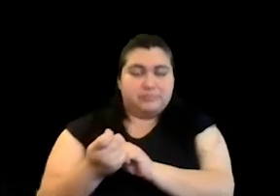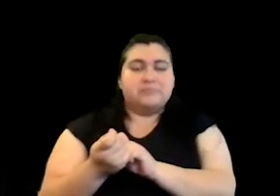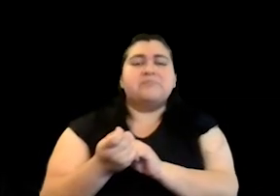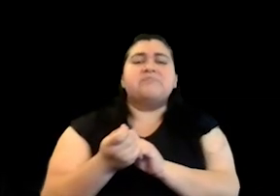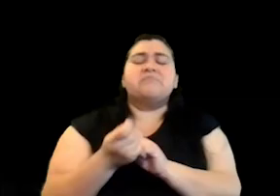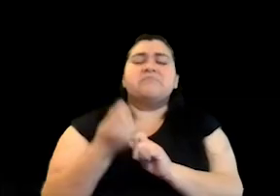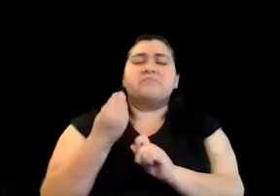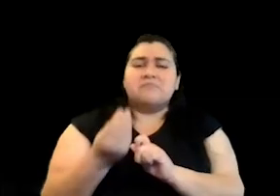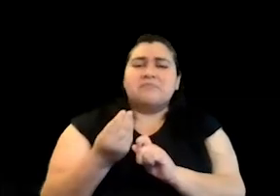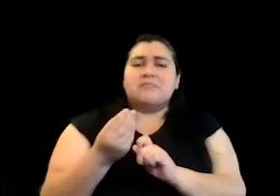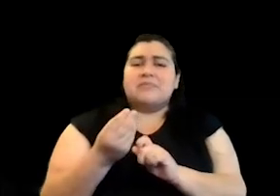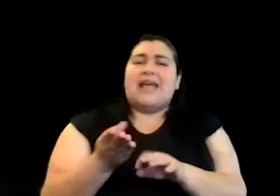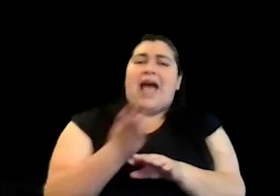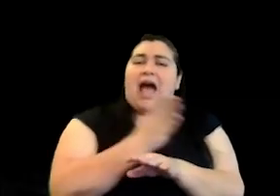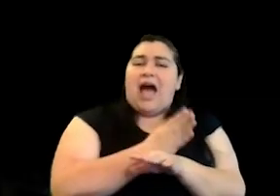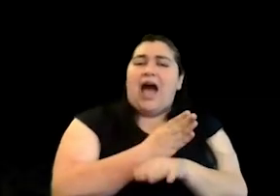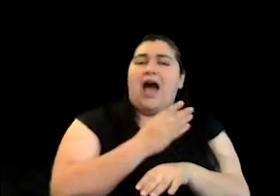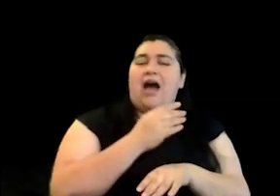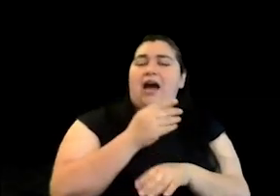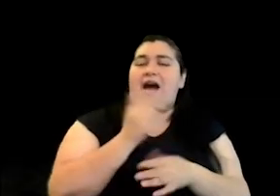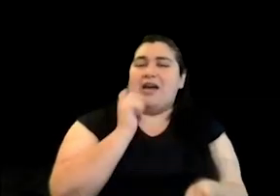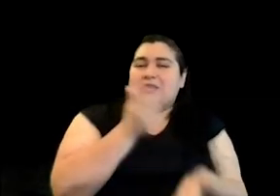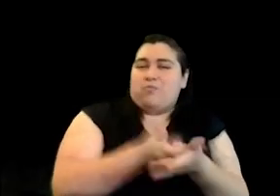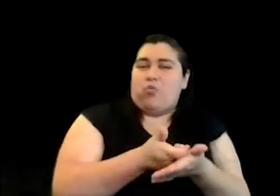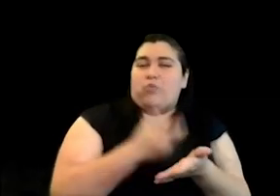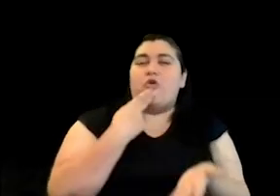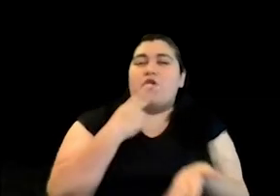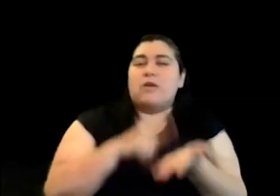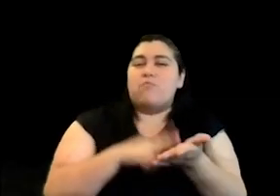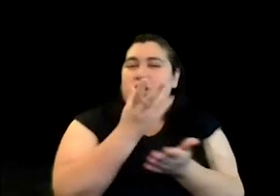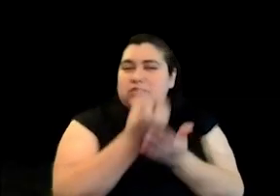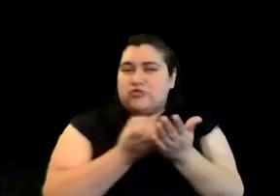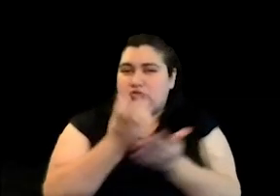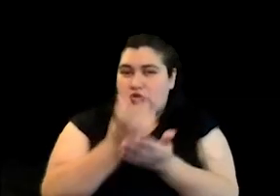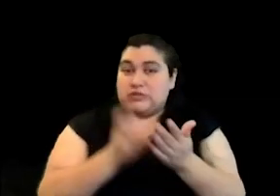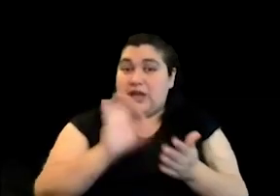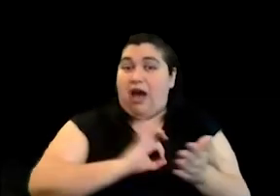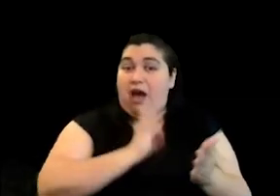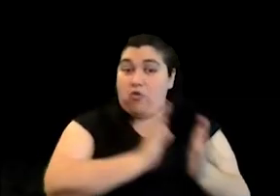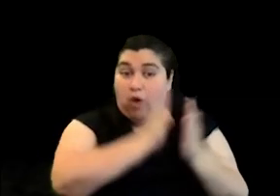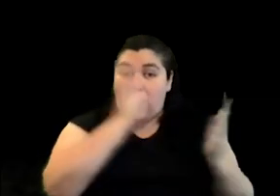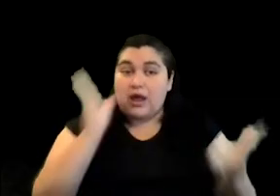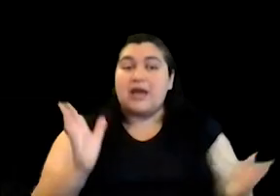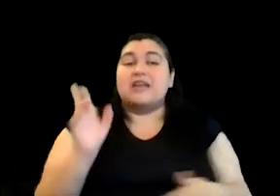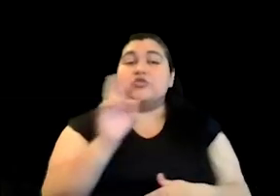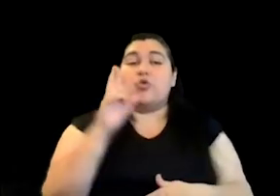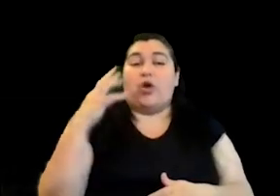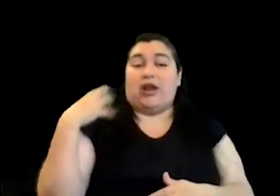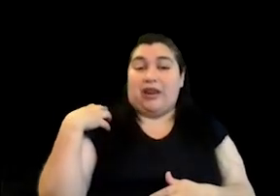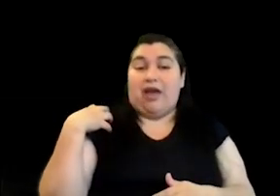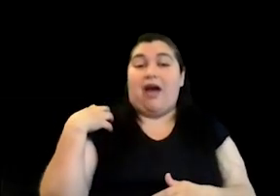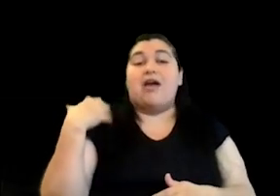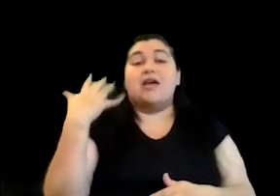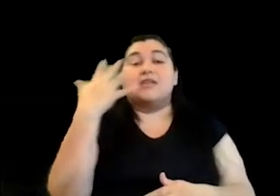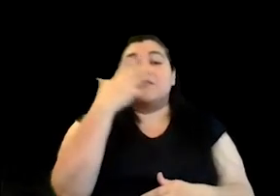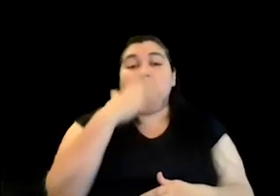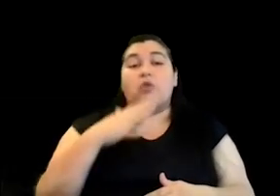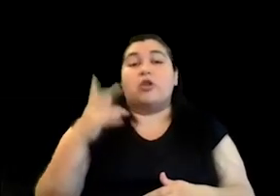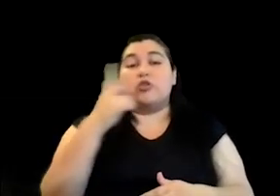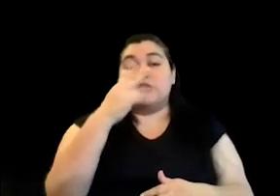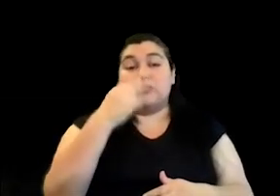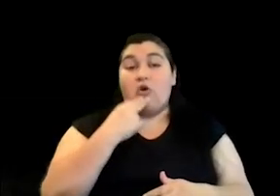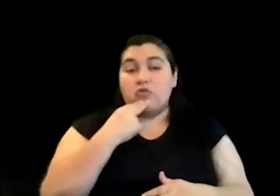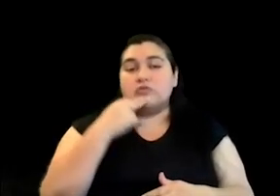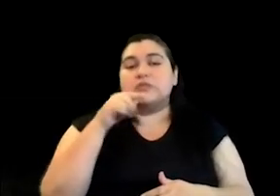de anticipos de impuestos anuales. La resolución general 5211 habría establecido